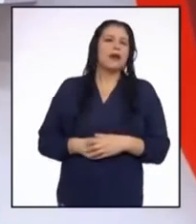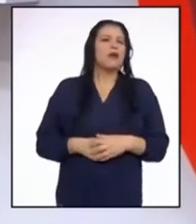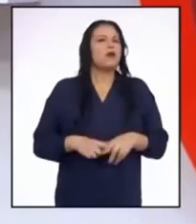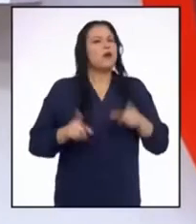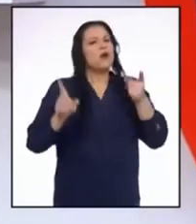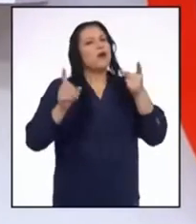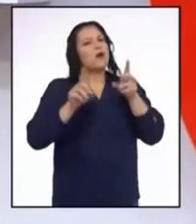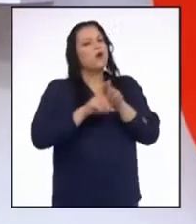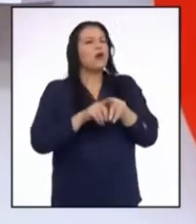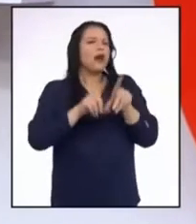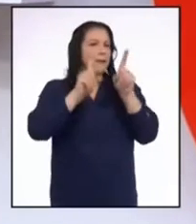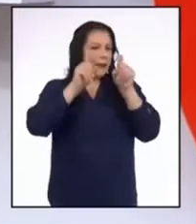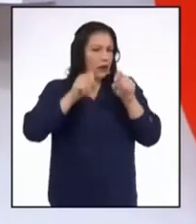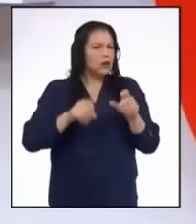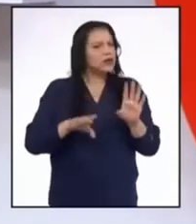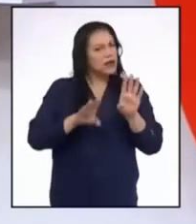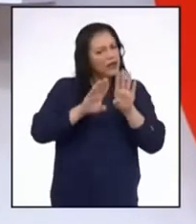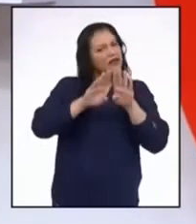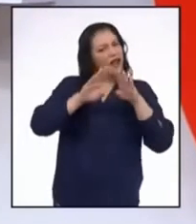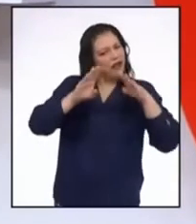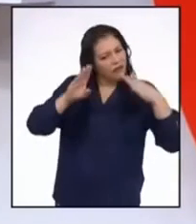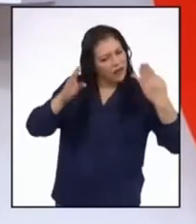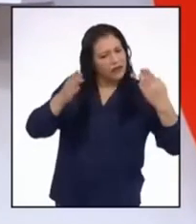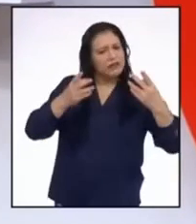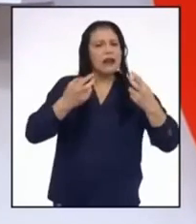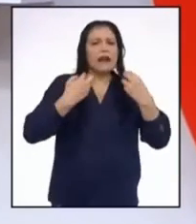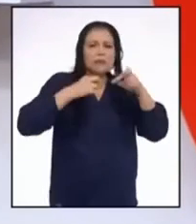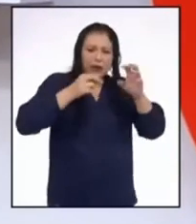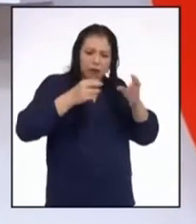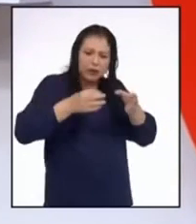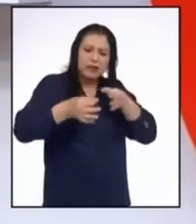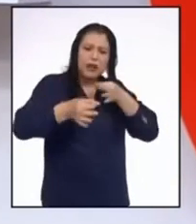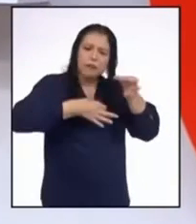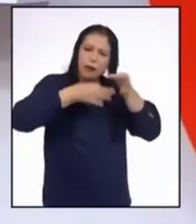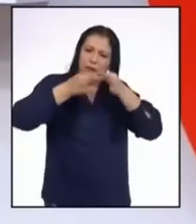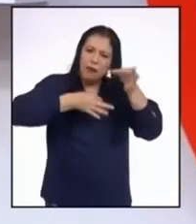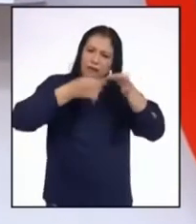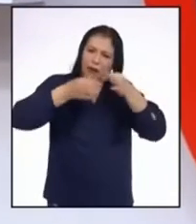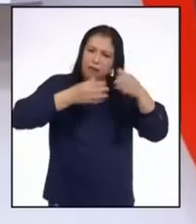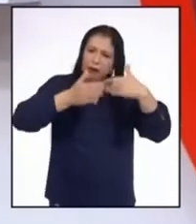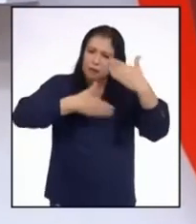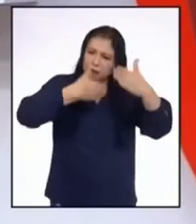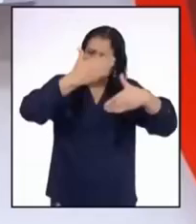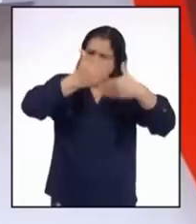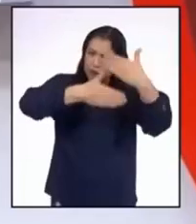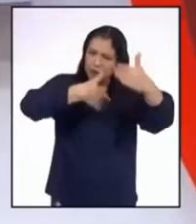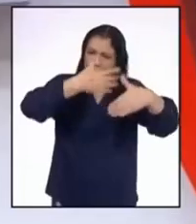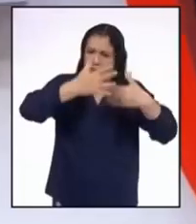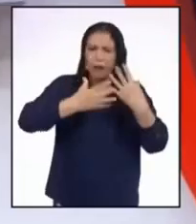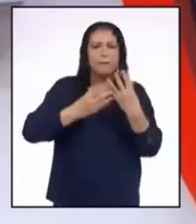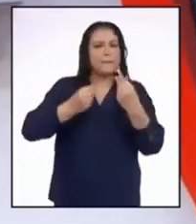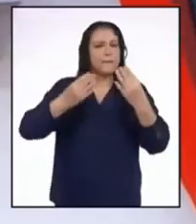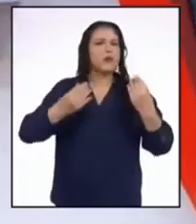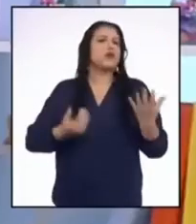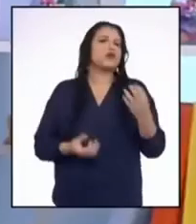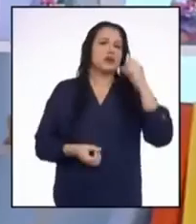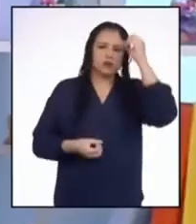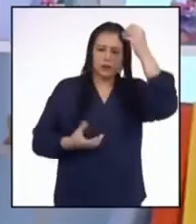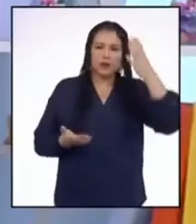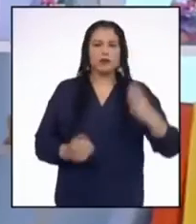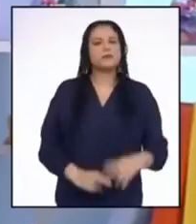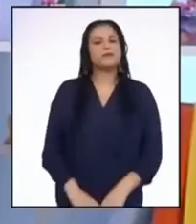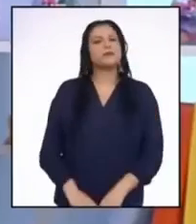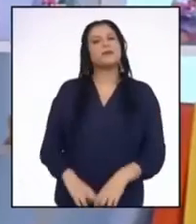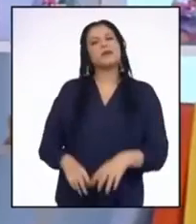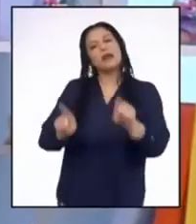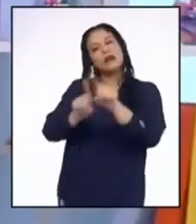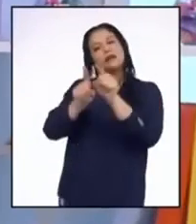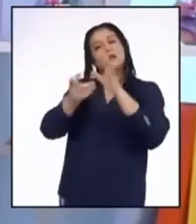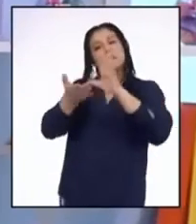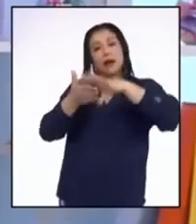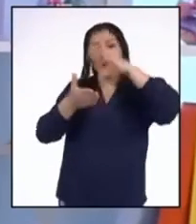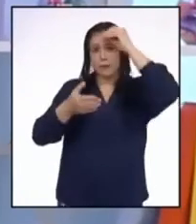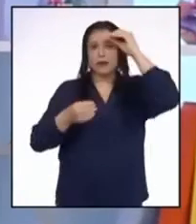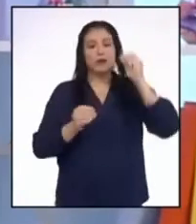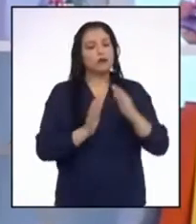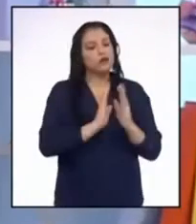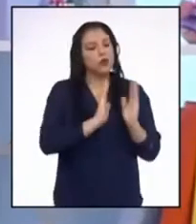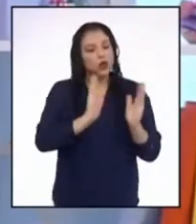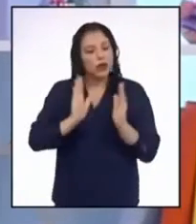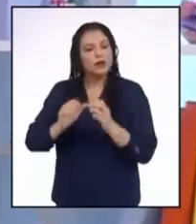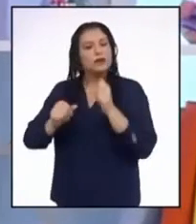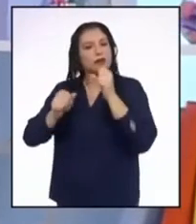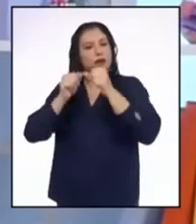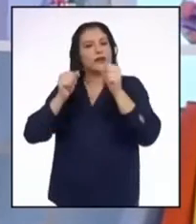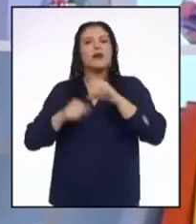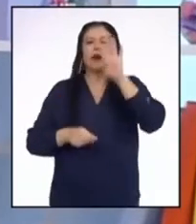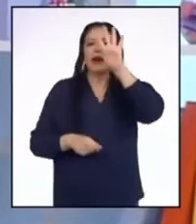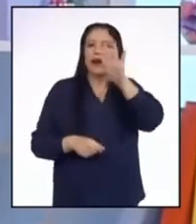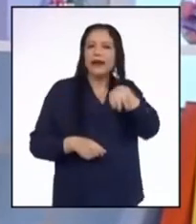una pregunta abierta, ya que estoy permitiéndole al encuestado que se exprese libremente. También aprendimos a organizar los datos en tablas